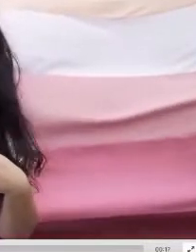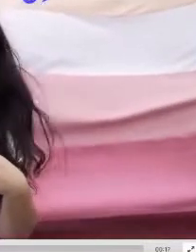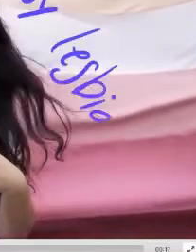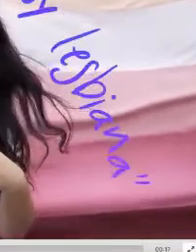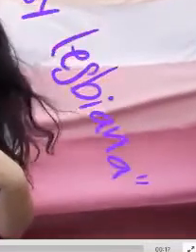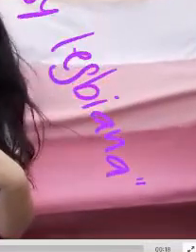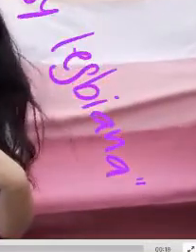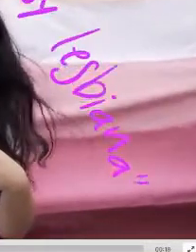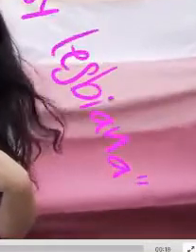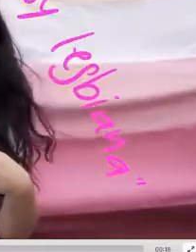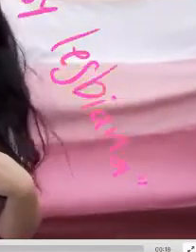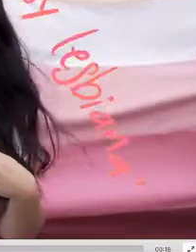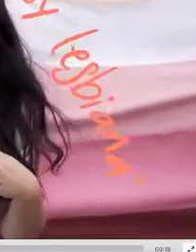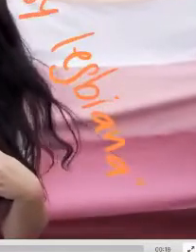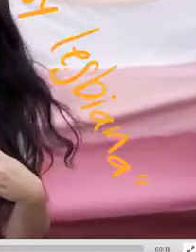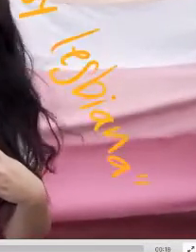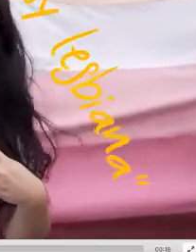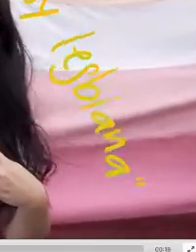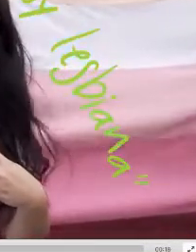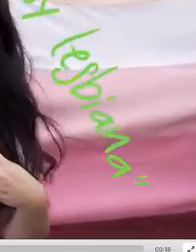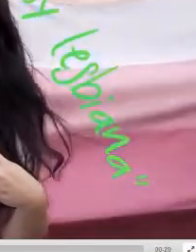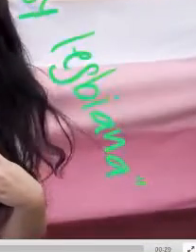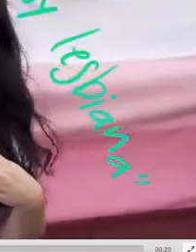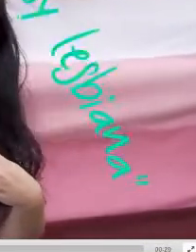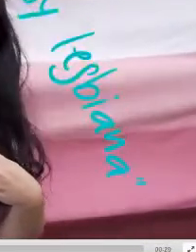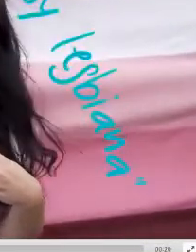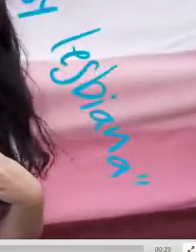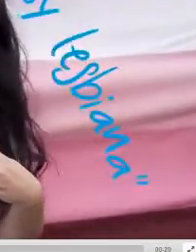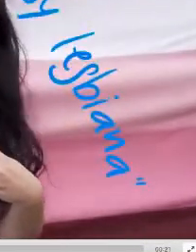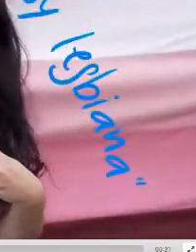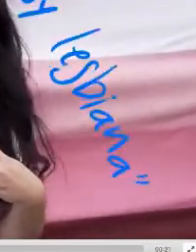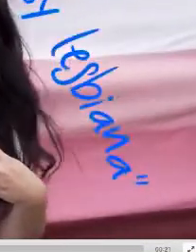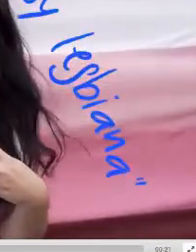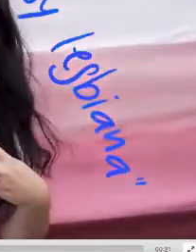menos. Estoy de acuerdo. Suscribo.